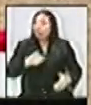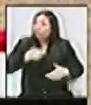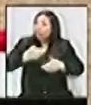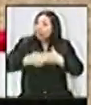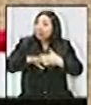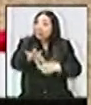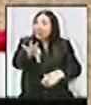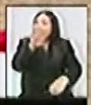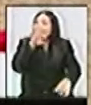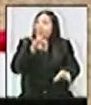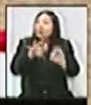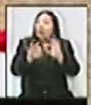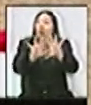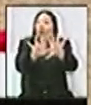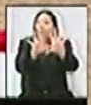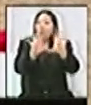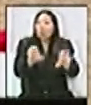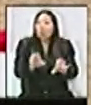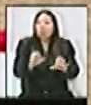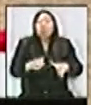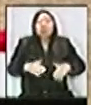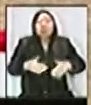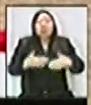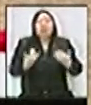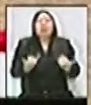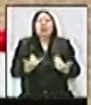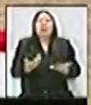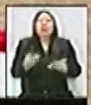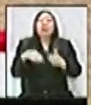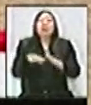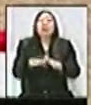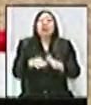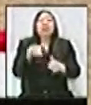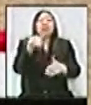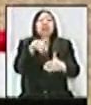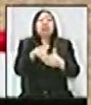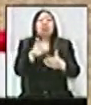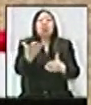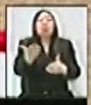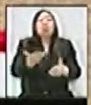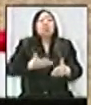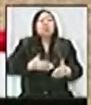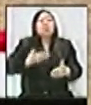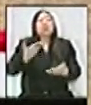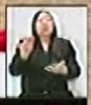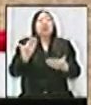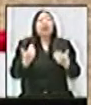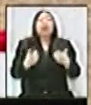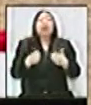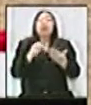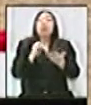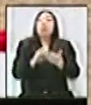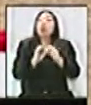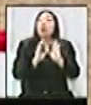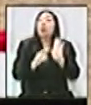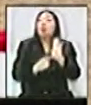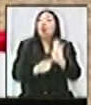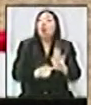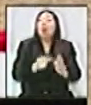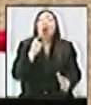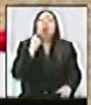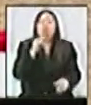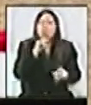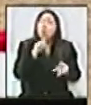de selección evalúe la posibilidad que entre los que están seleccionados, la posibilidad de que tenga claridad de que haya presencia